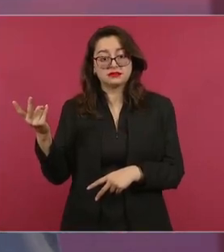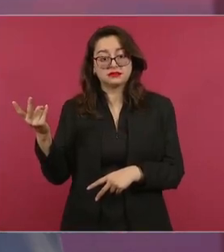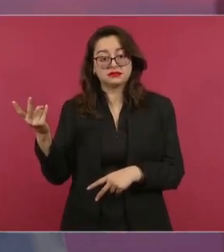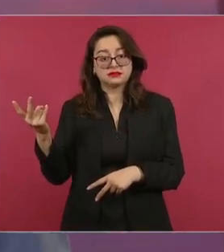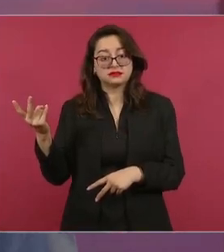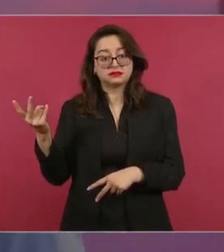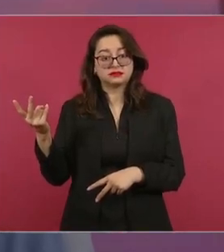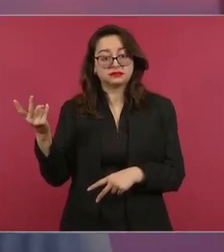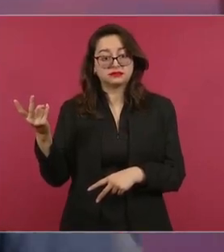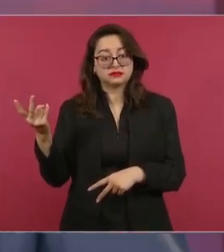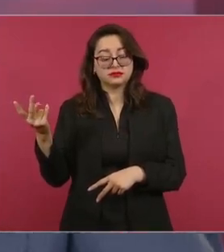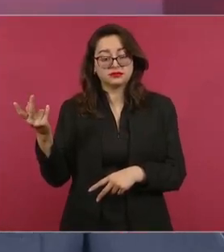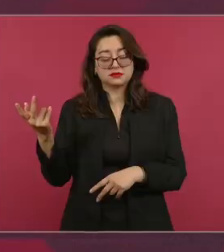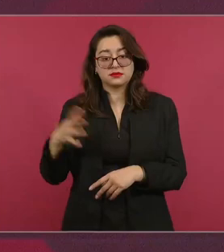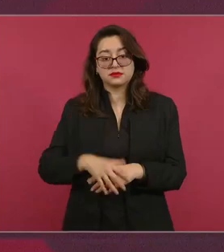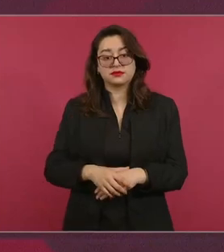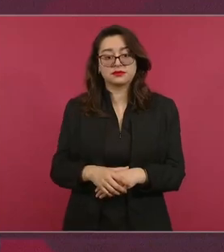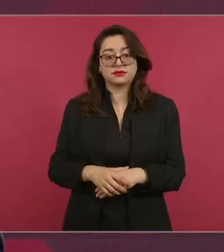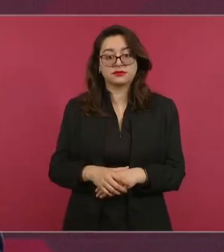muy